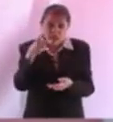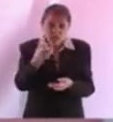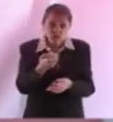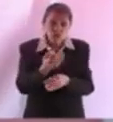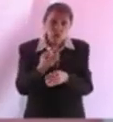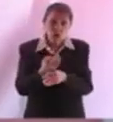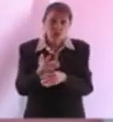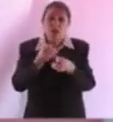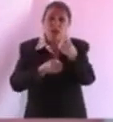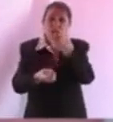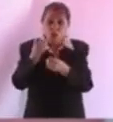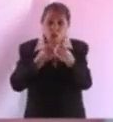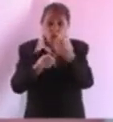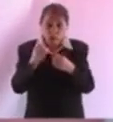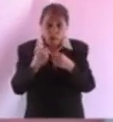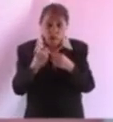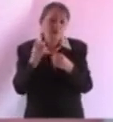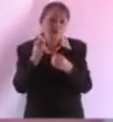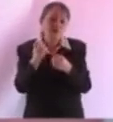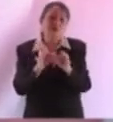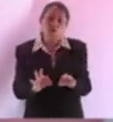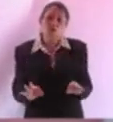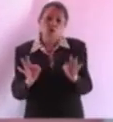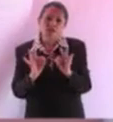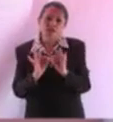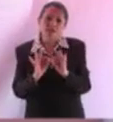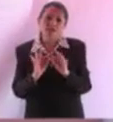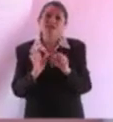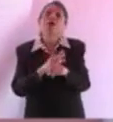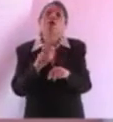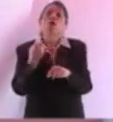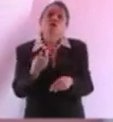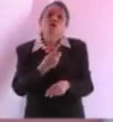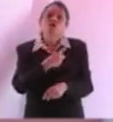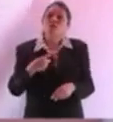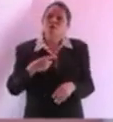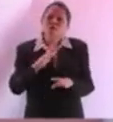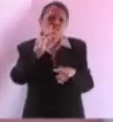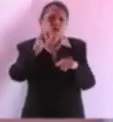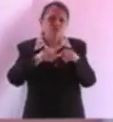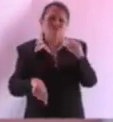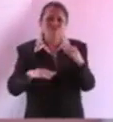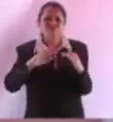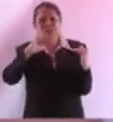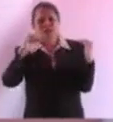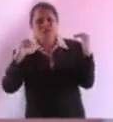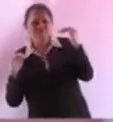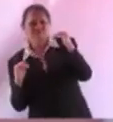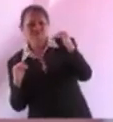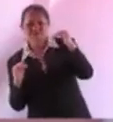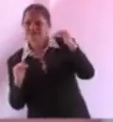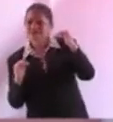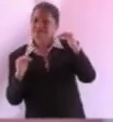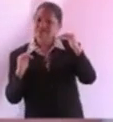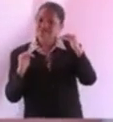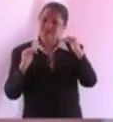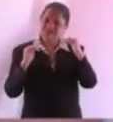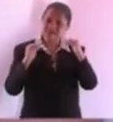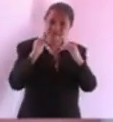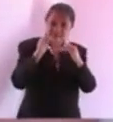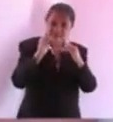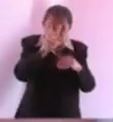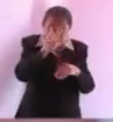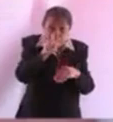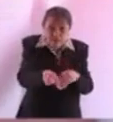pero para ellos son muy importantes. Así es que debemos de acabar con las diferencias sociales para alcanzar un crecimiento